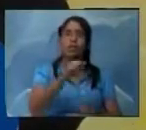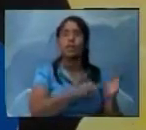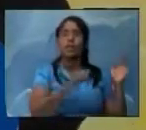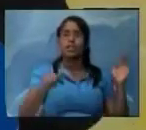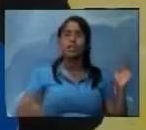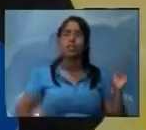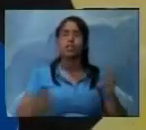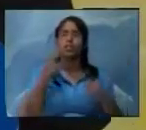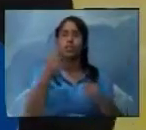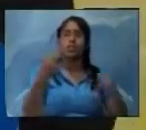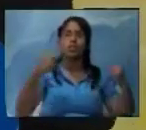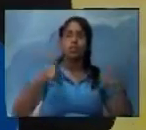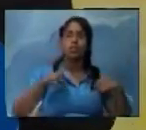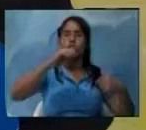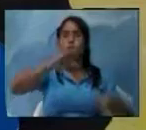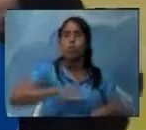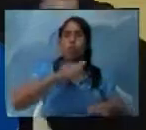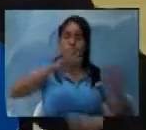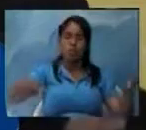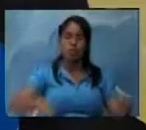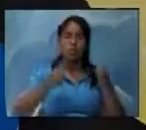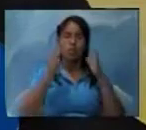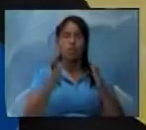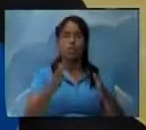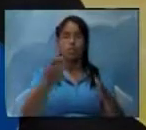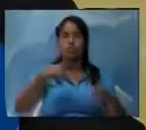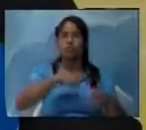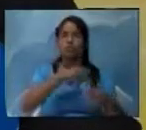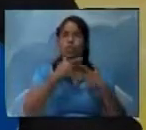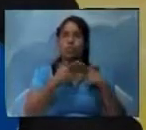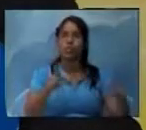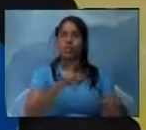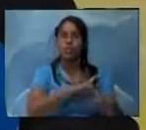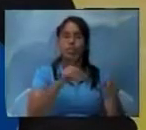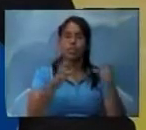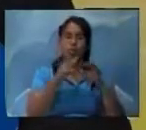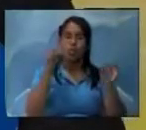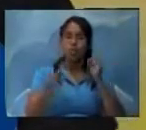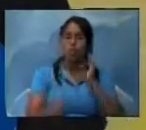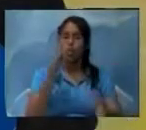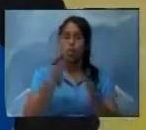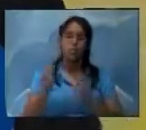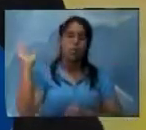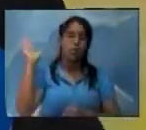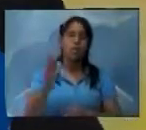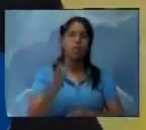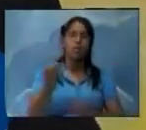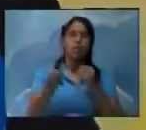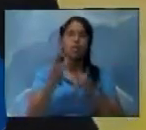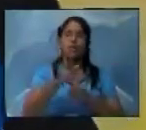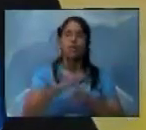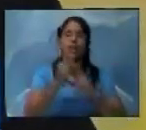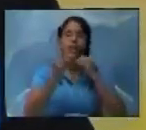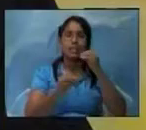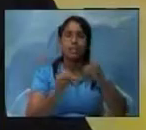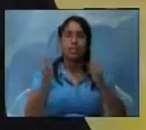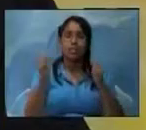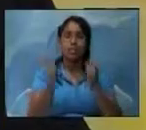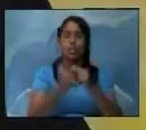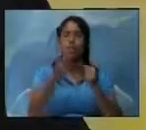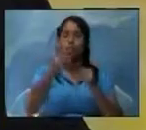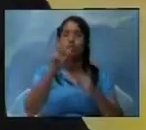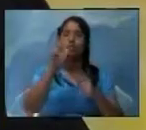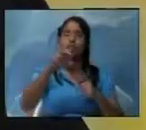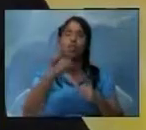Señor dice: yo puedo salvarlo, y nos libra de todos los juicios venideros, como lo está haciendo con